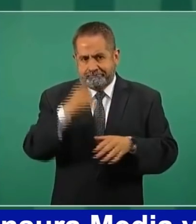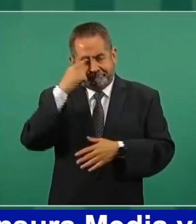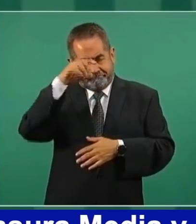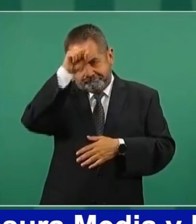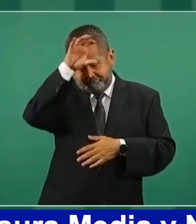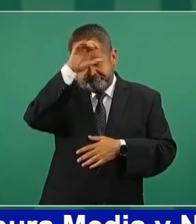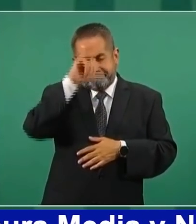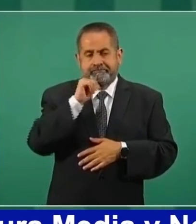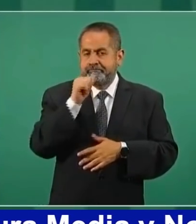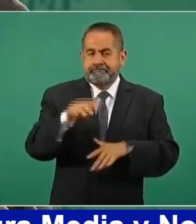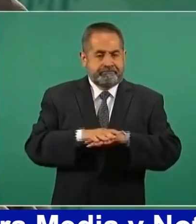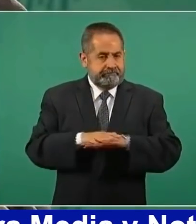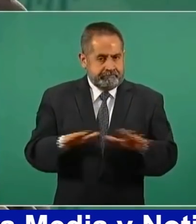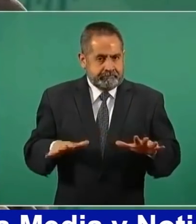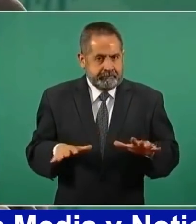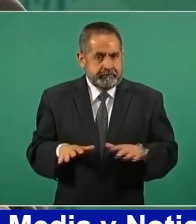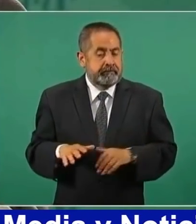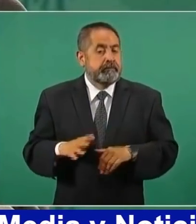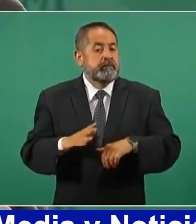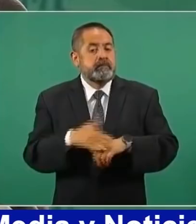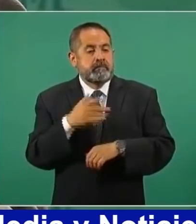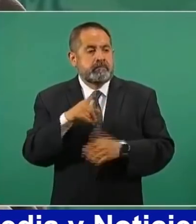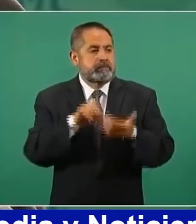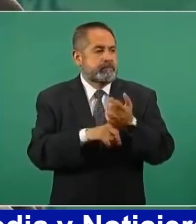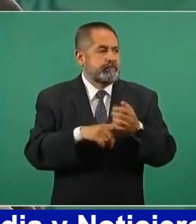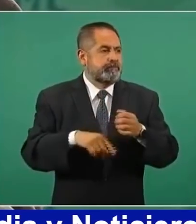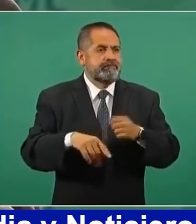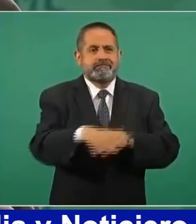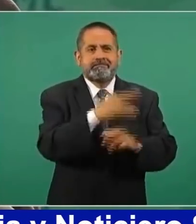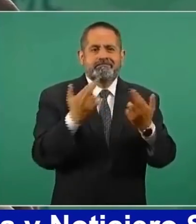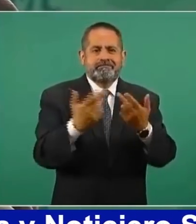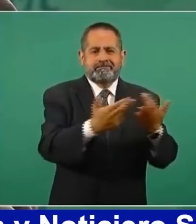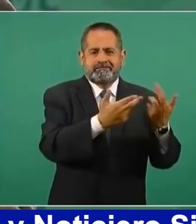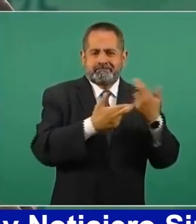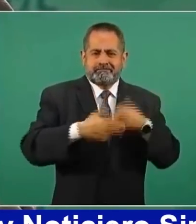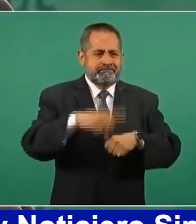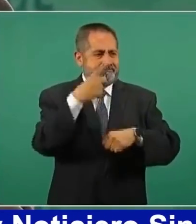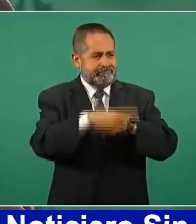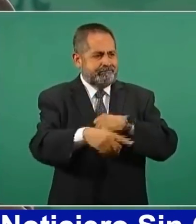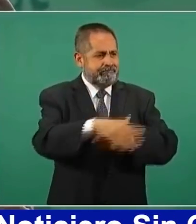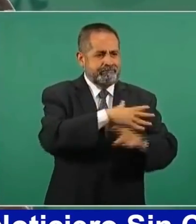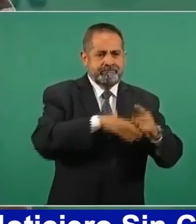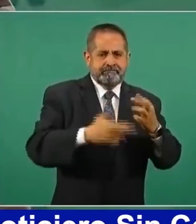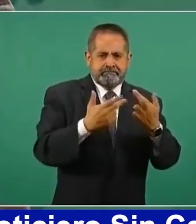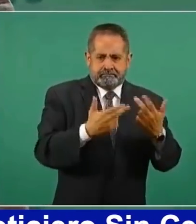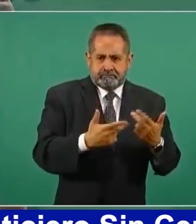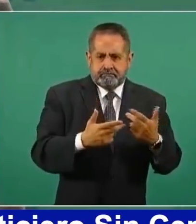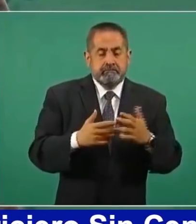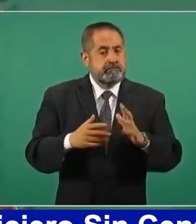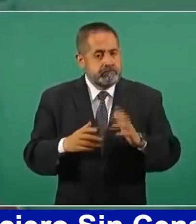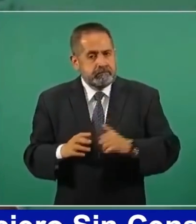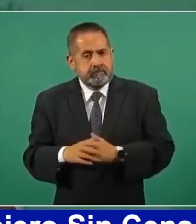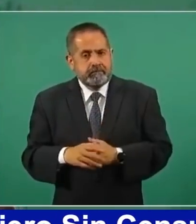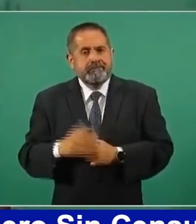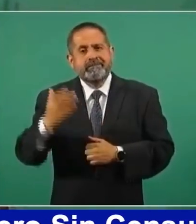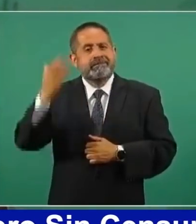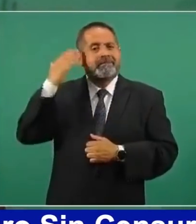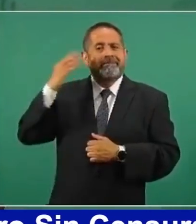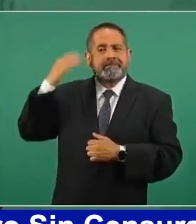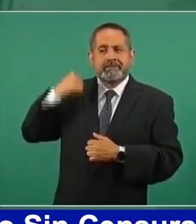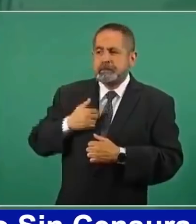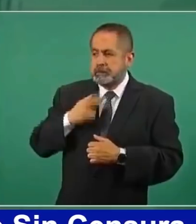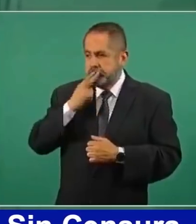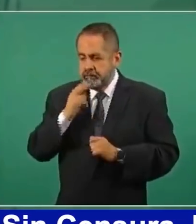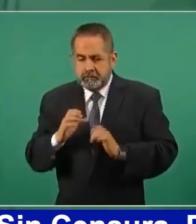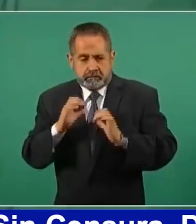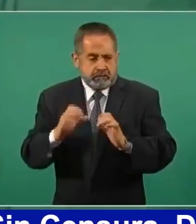minería por el daño ecológico que ocasionan. Lo que antes no